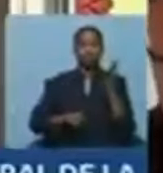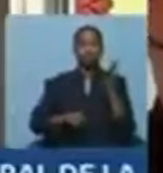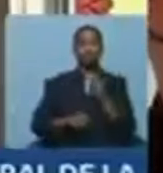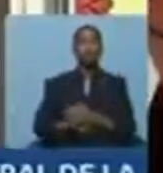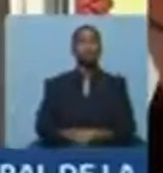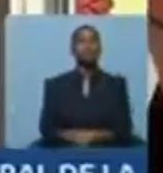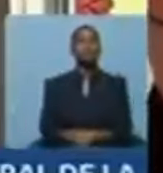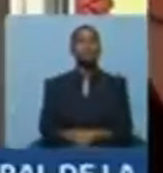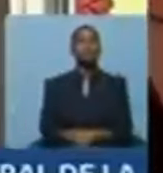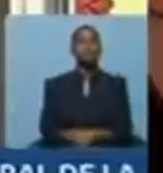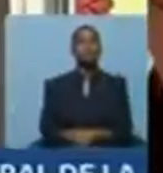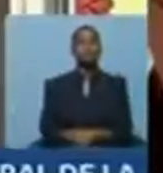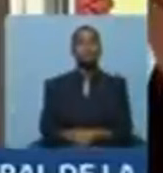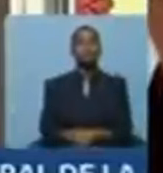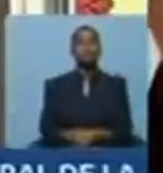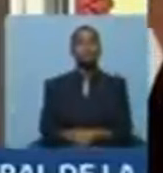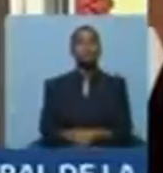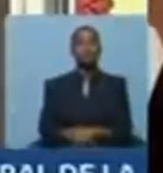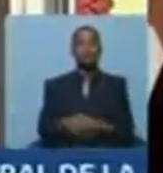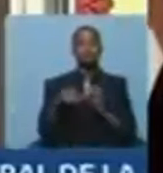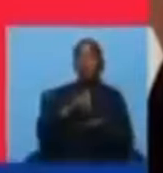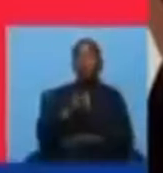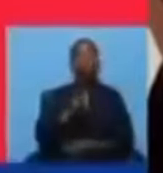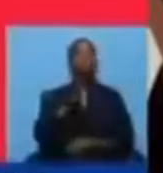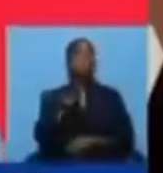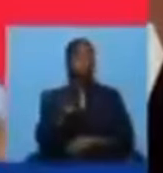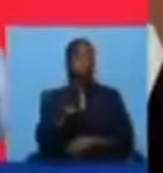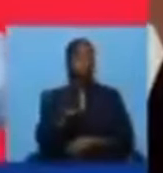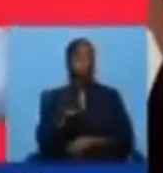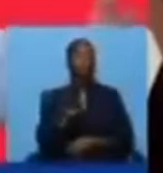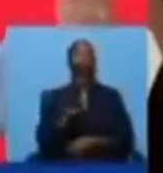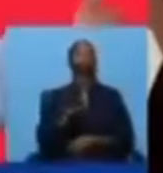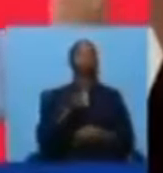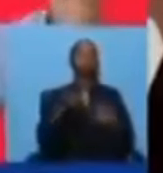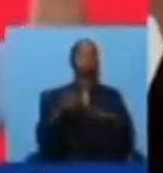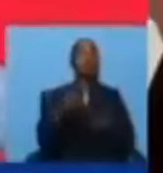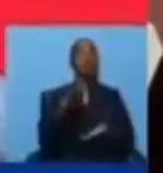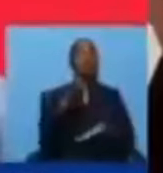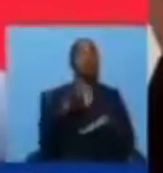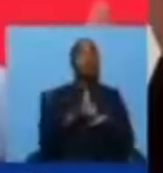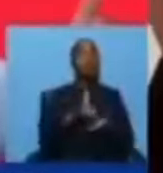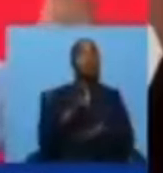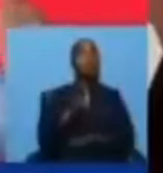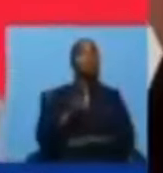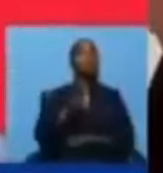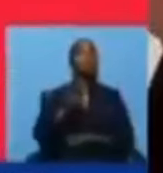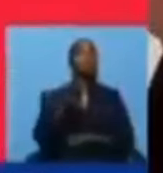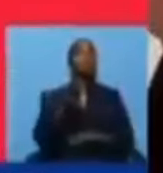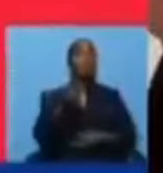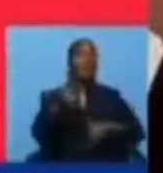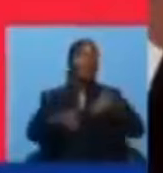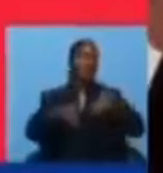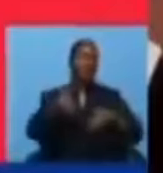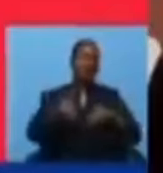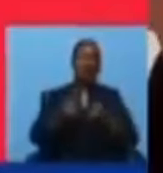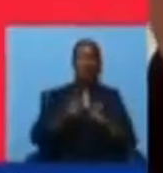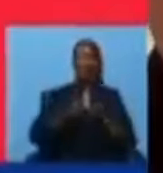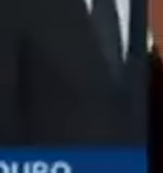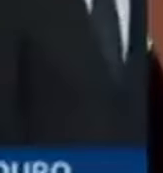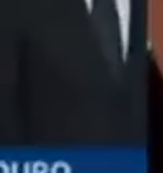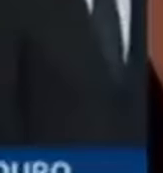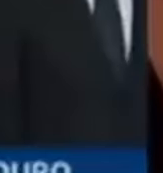Corte Penal Internacional y la Misión de Determinación de Hechos de Naciones Unidas. Así que sí, creo que es muy